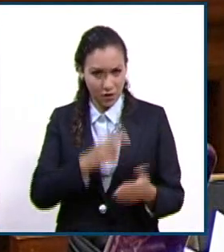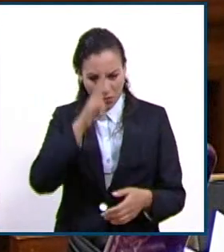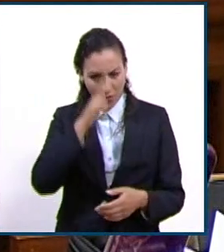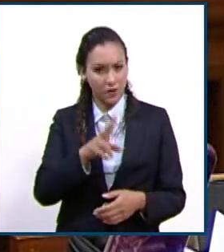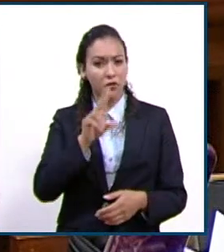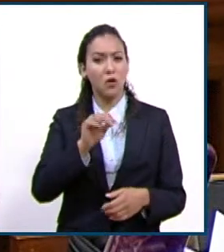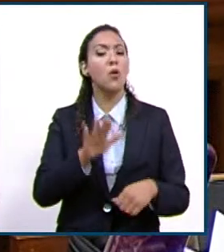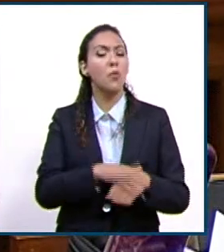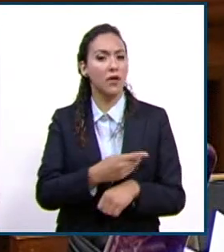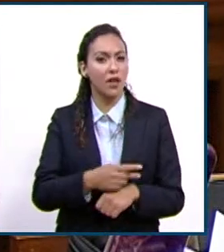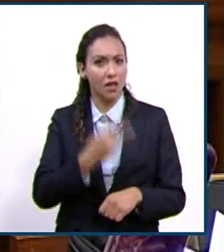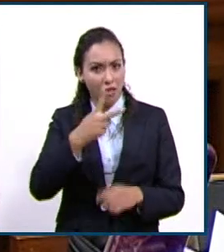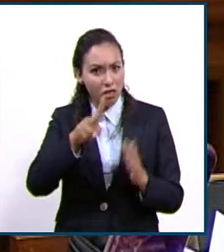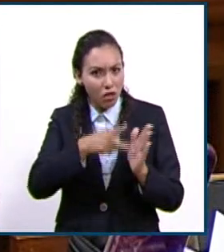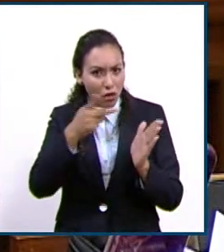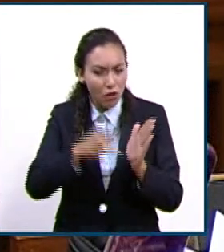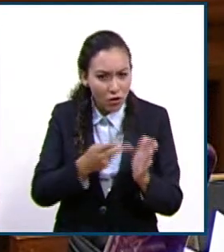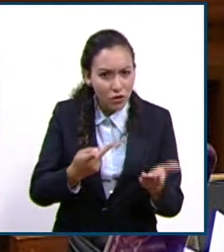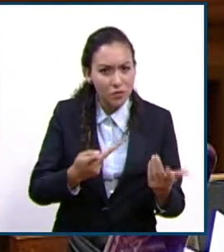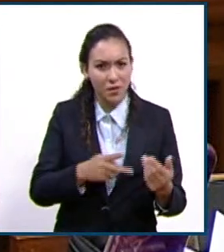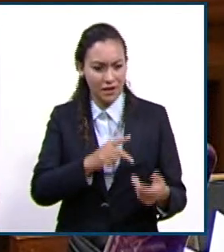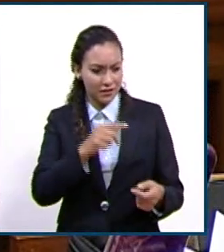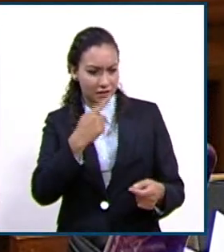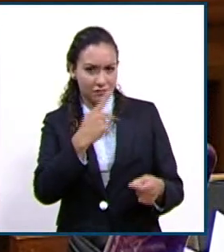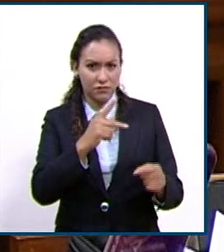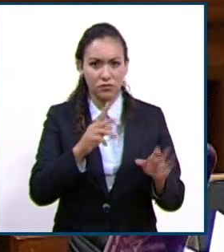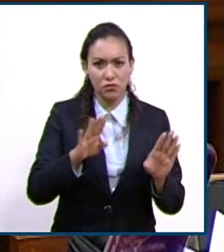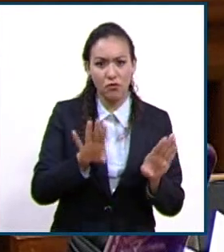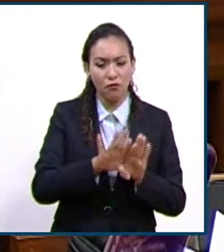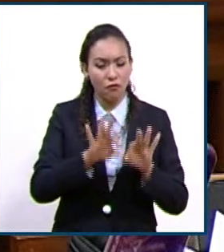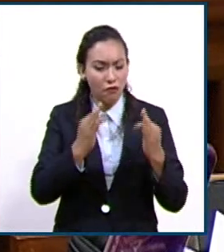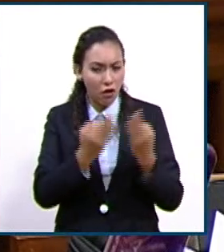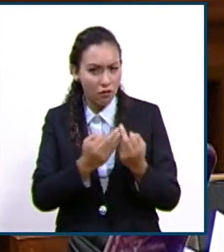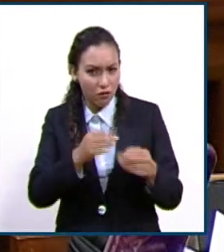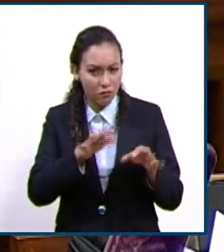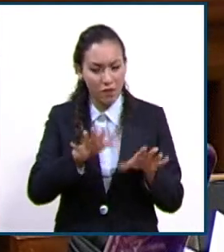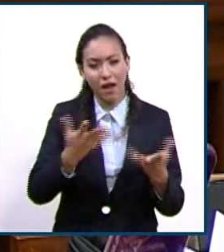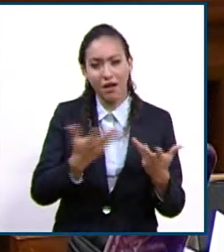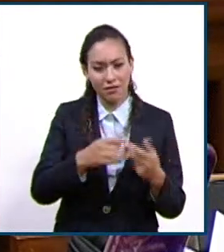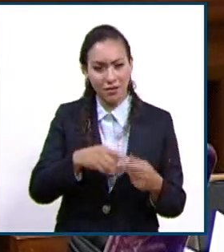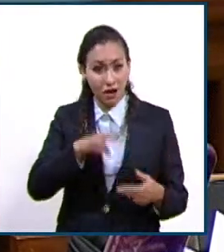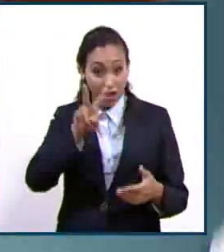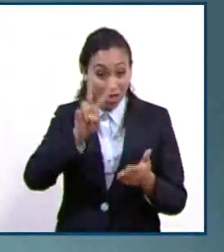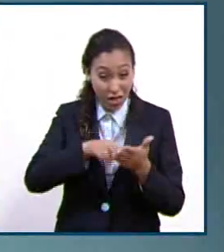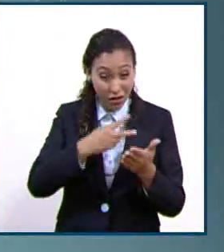2 veces la misma conducta ni se autoriza la imposición de una doble pena.